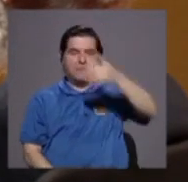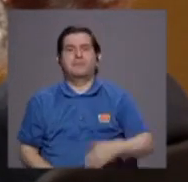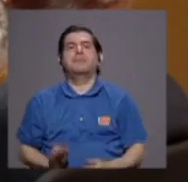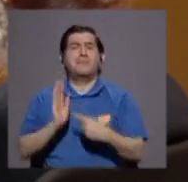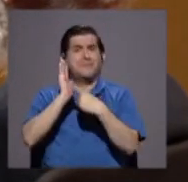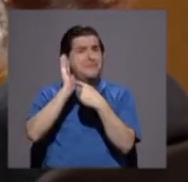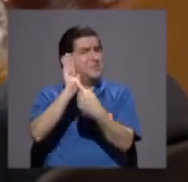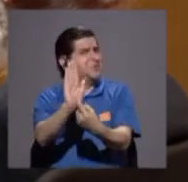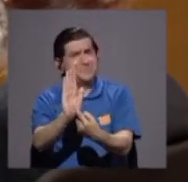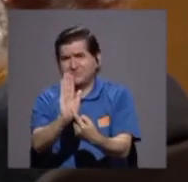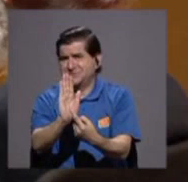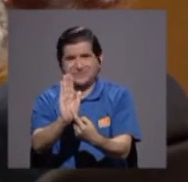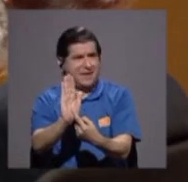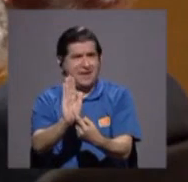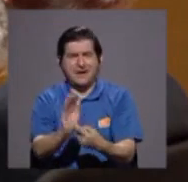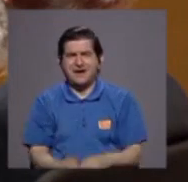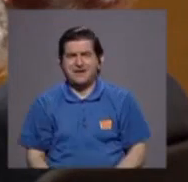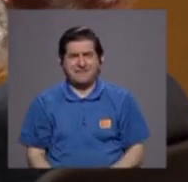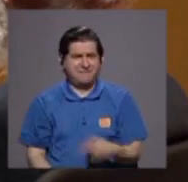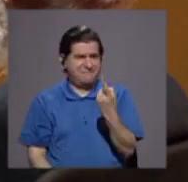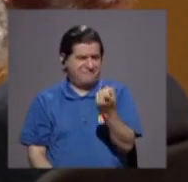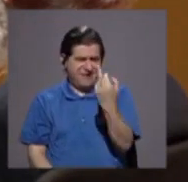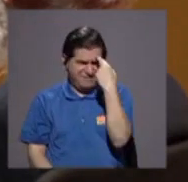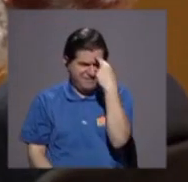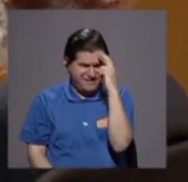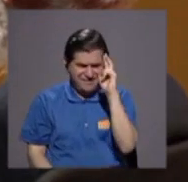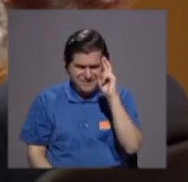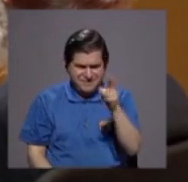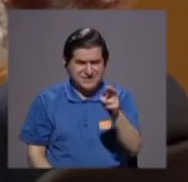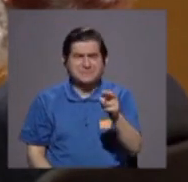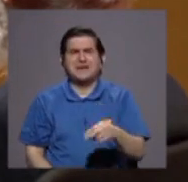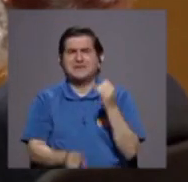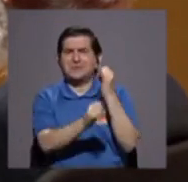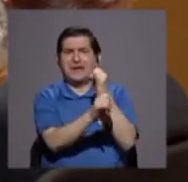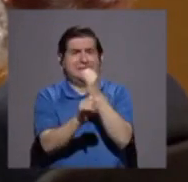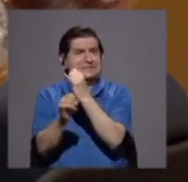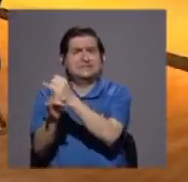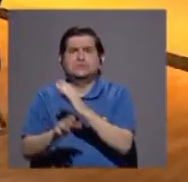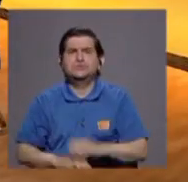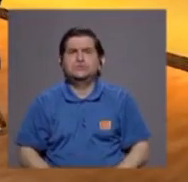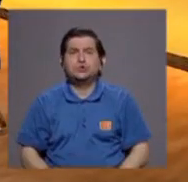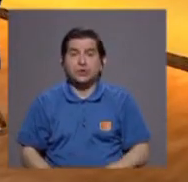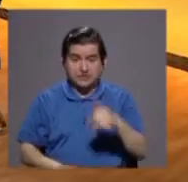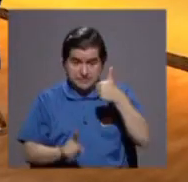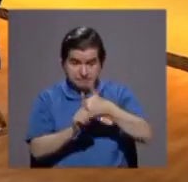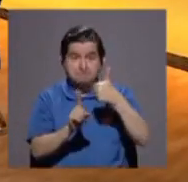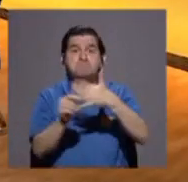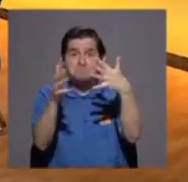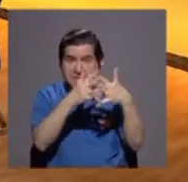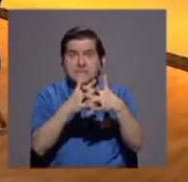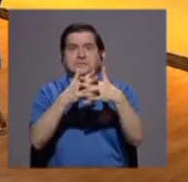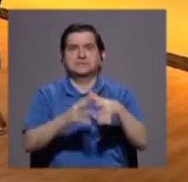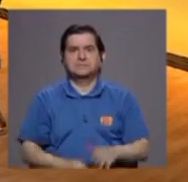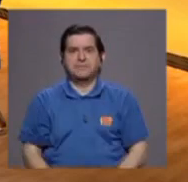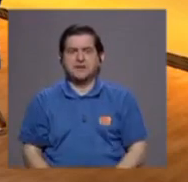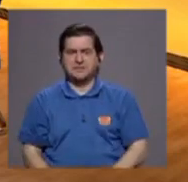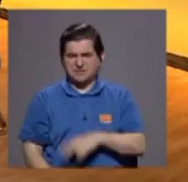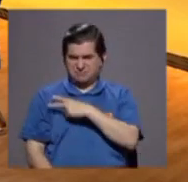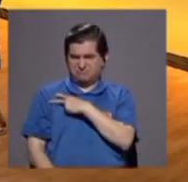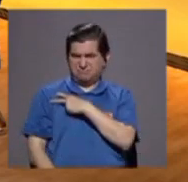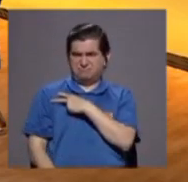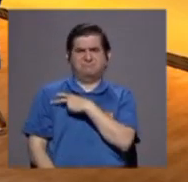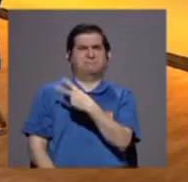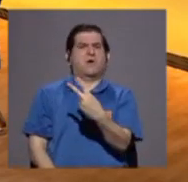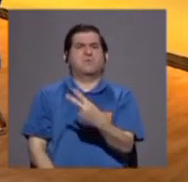de sobra un irrespeto por las instituciones de Estados Unidos, una